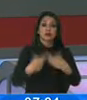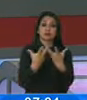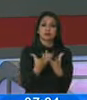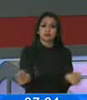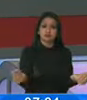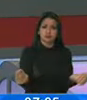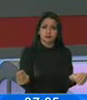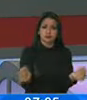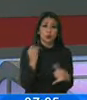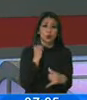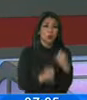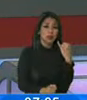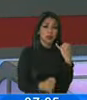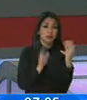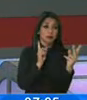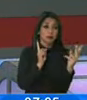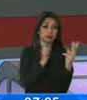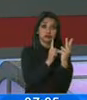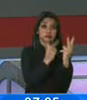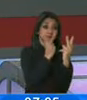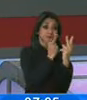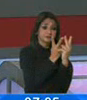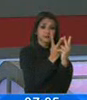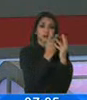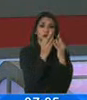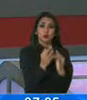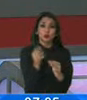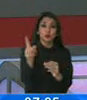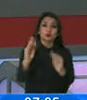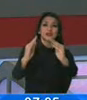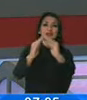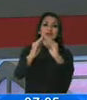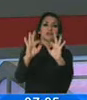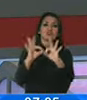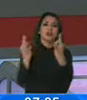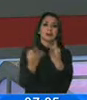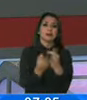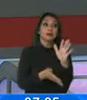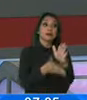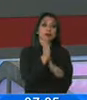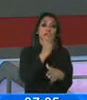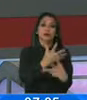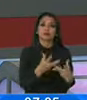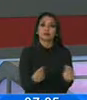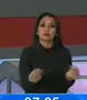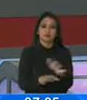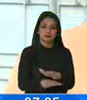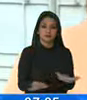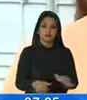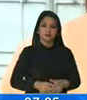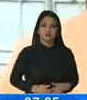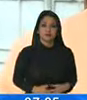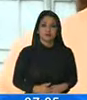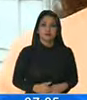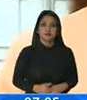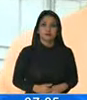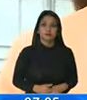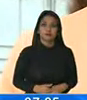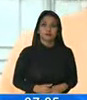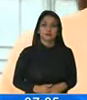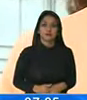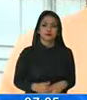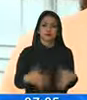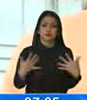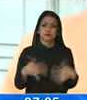Metropolitano de Quito. La última vez que las vieron fue cuando salieron de casa de uno de sus familiares. Miremos. Un